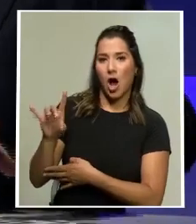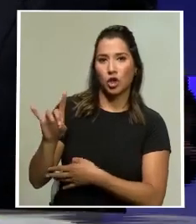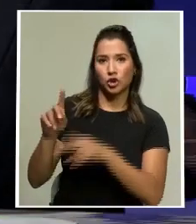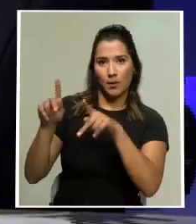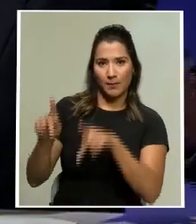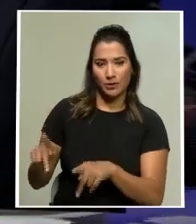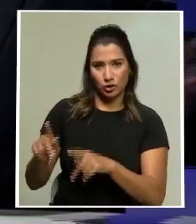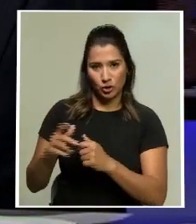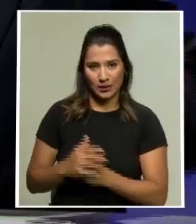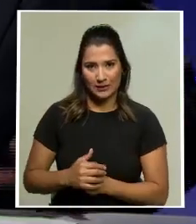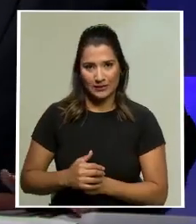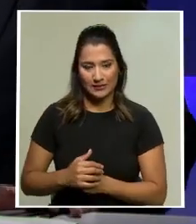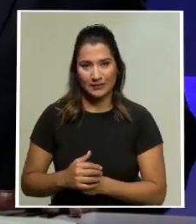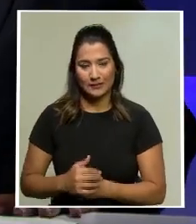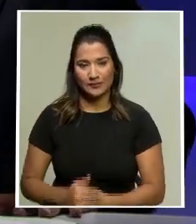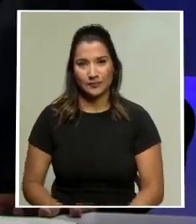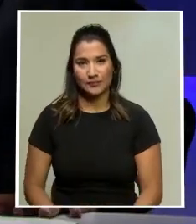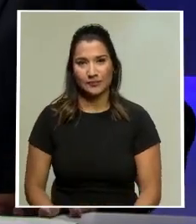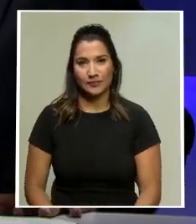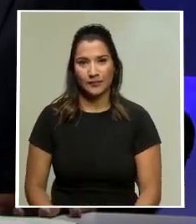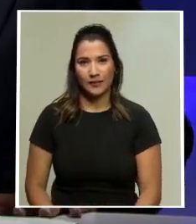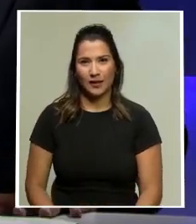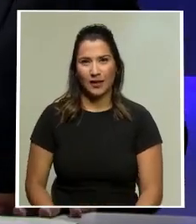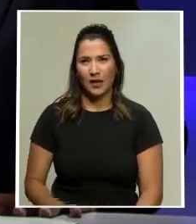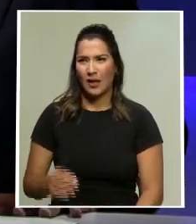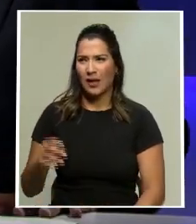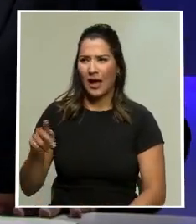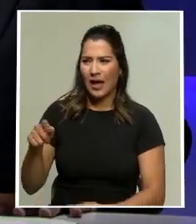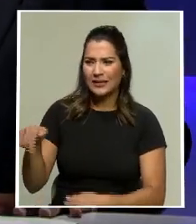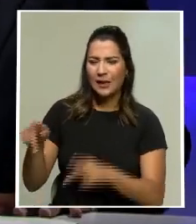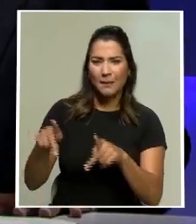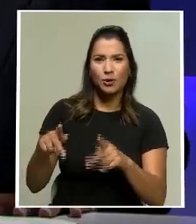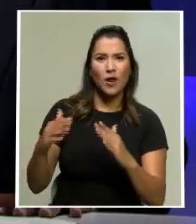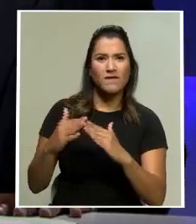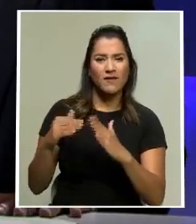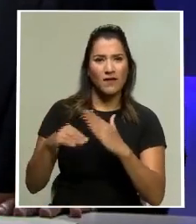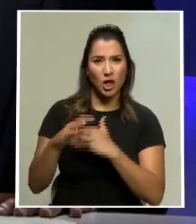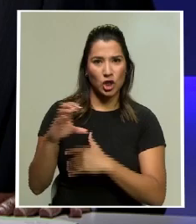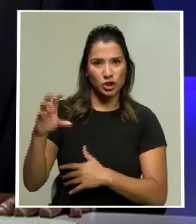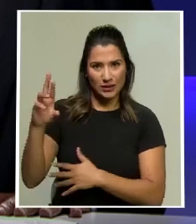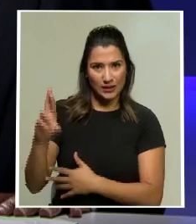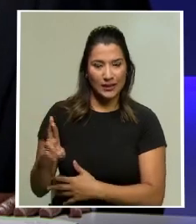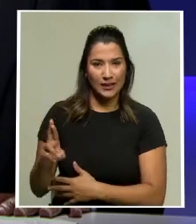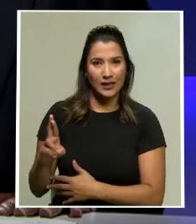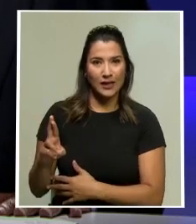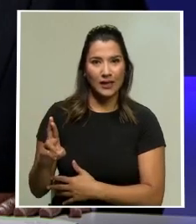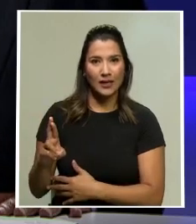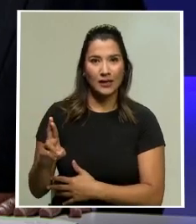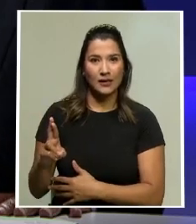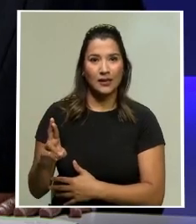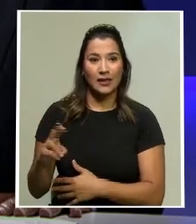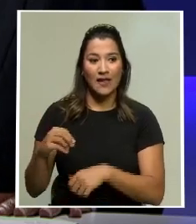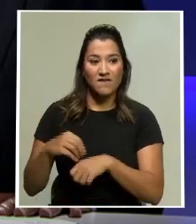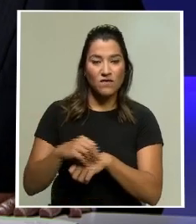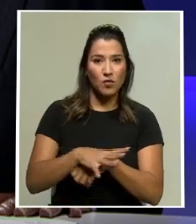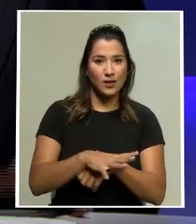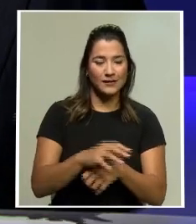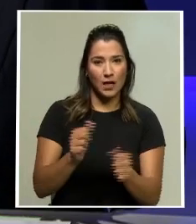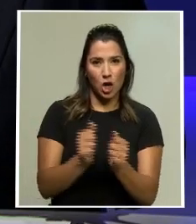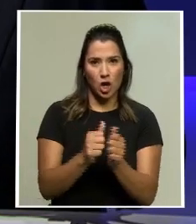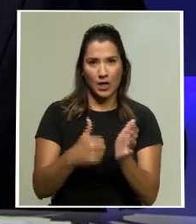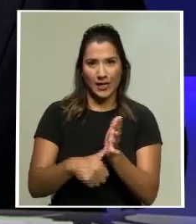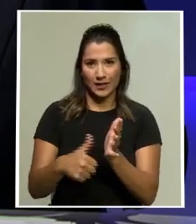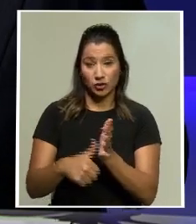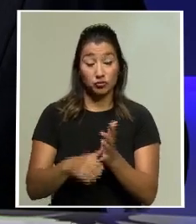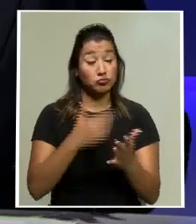personal que están desde Costa Rica influyendo en las elecciones salvadoreñas?